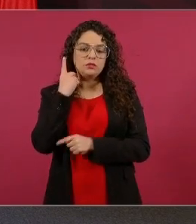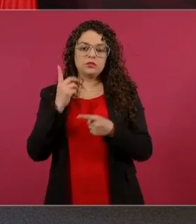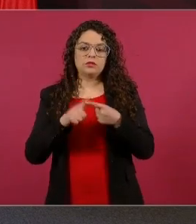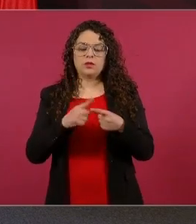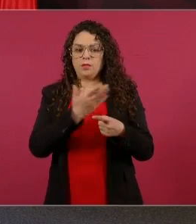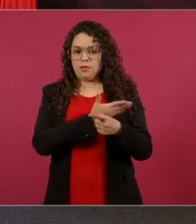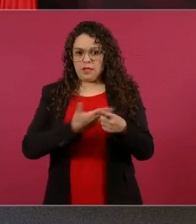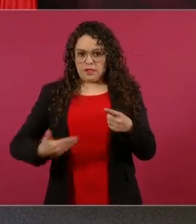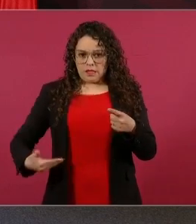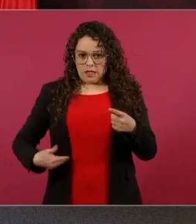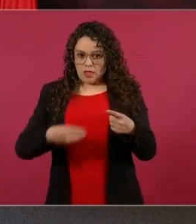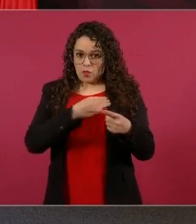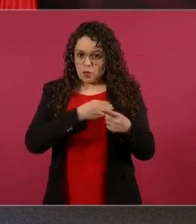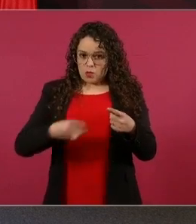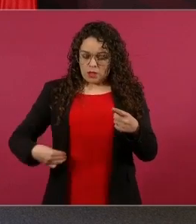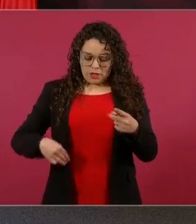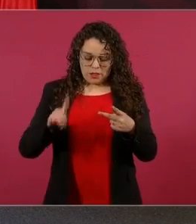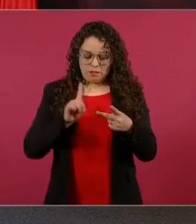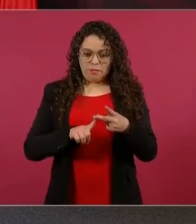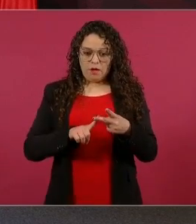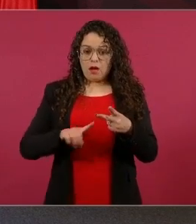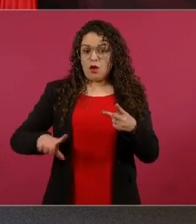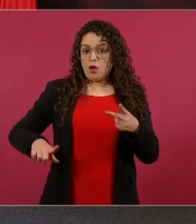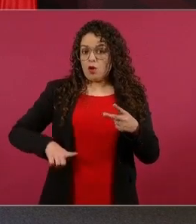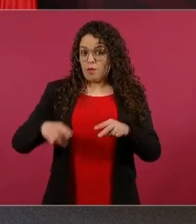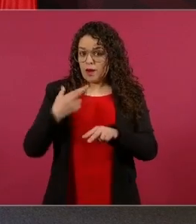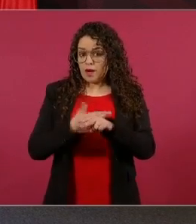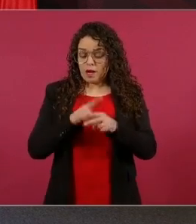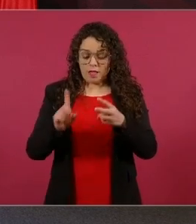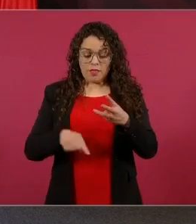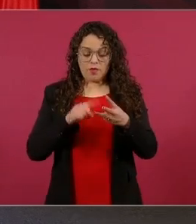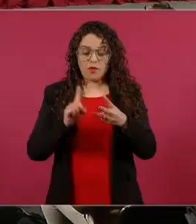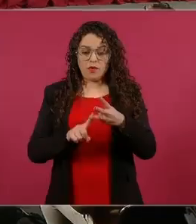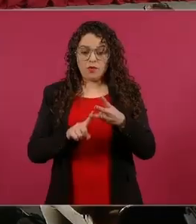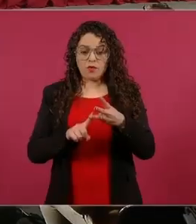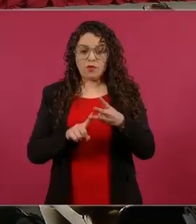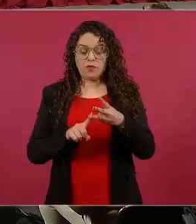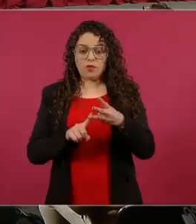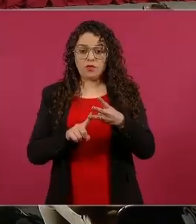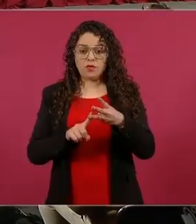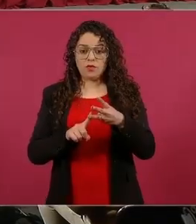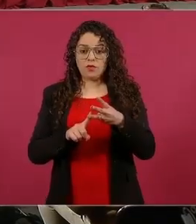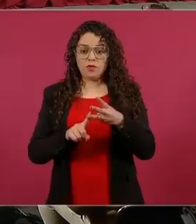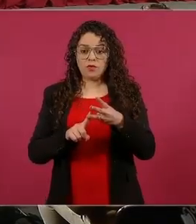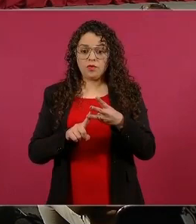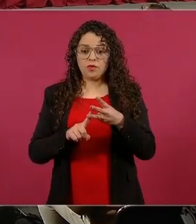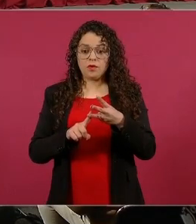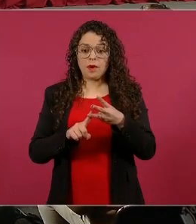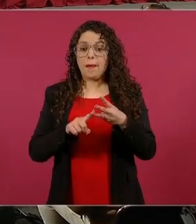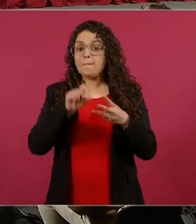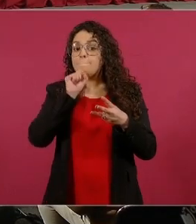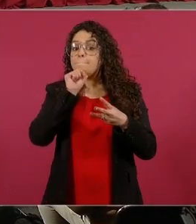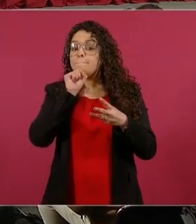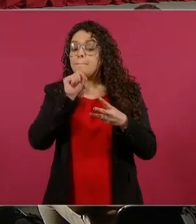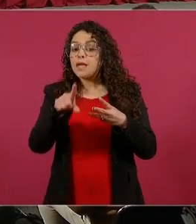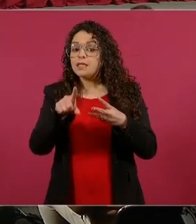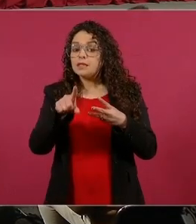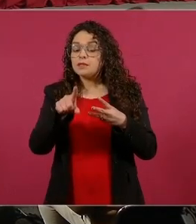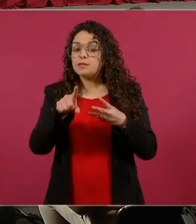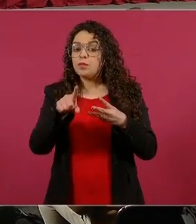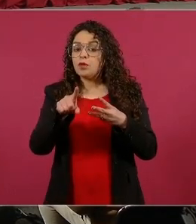municipales si corresponde gobernador y al mismo tiempo se le va a